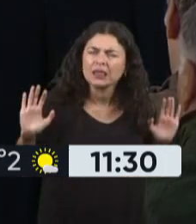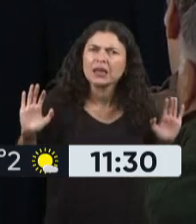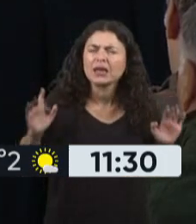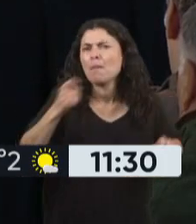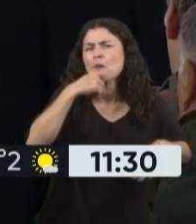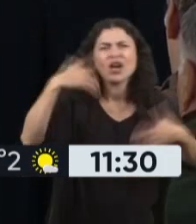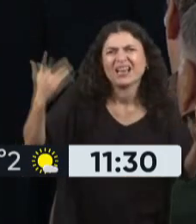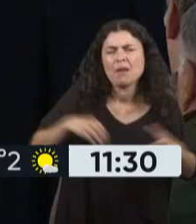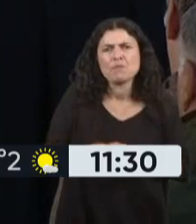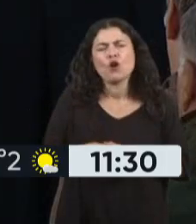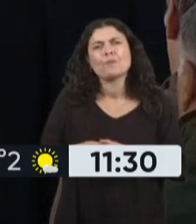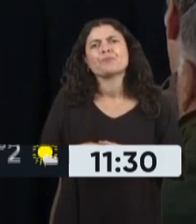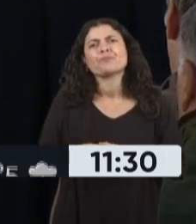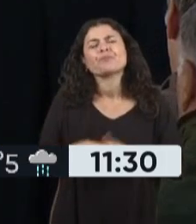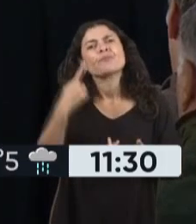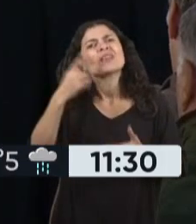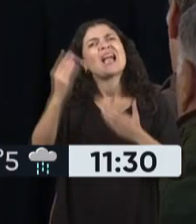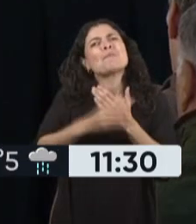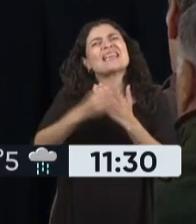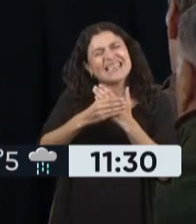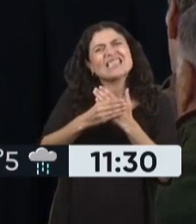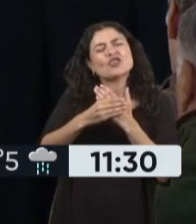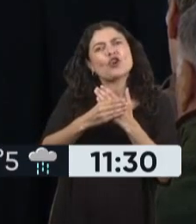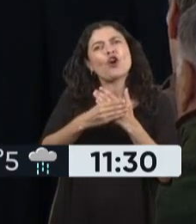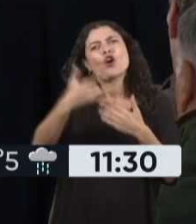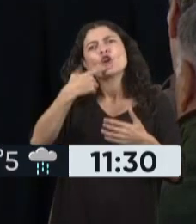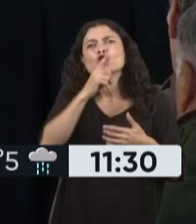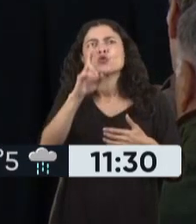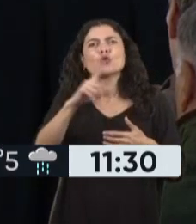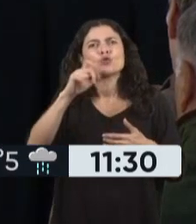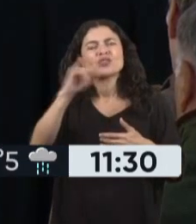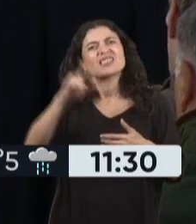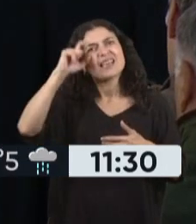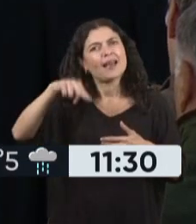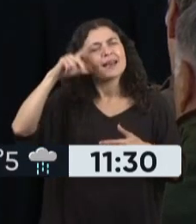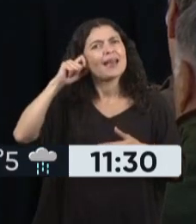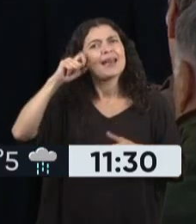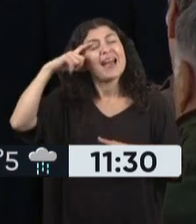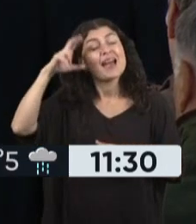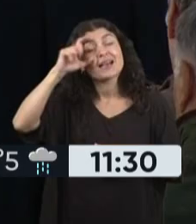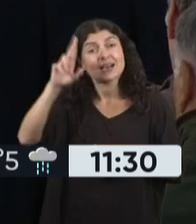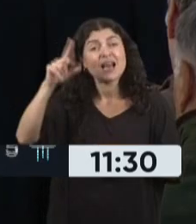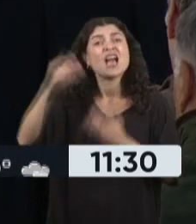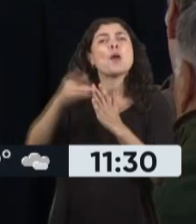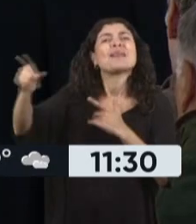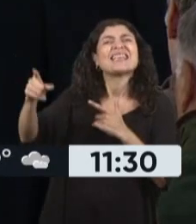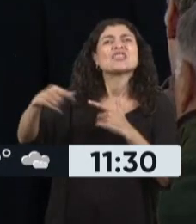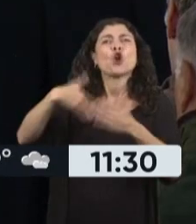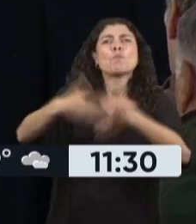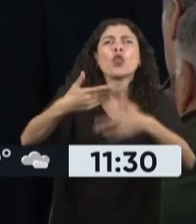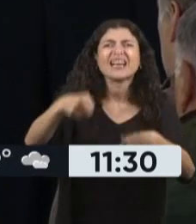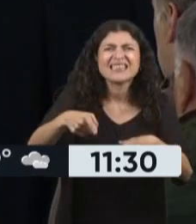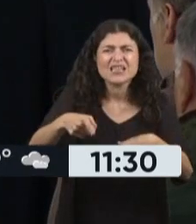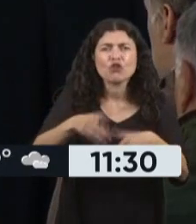está haciendo ese coloso que tengo como ministro, que es Federico Sturzenegger, digamos, ha creado